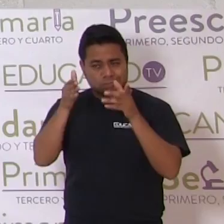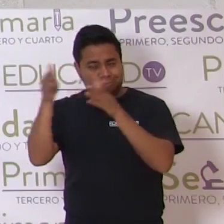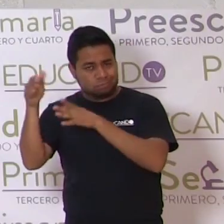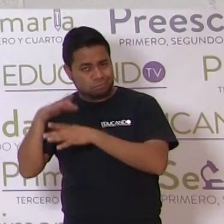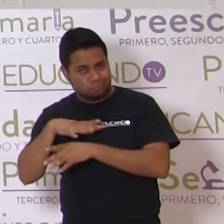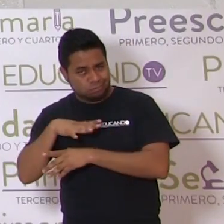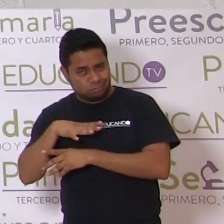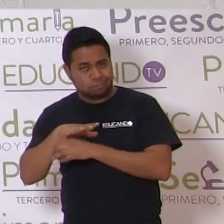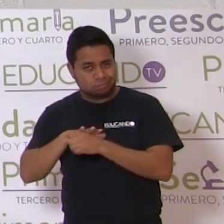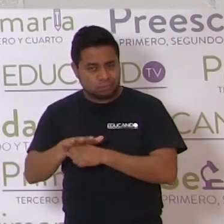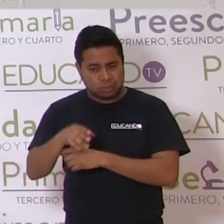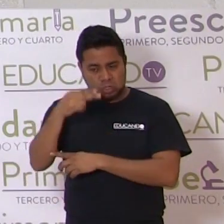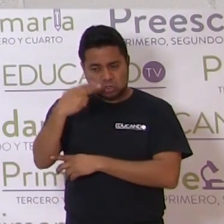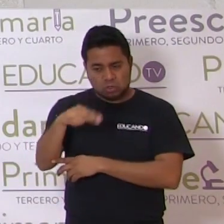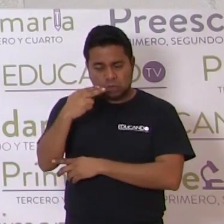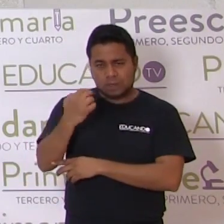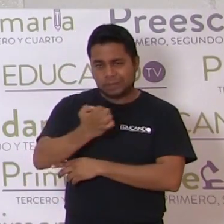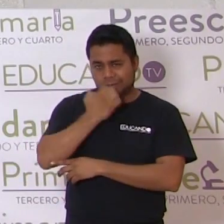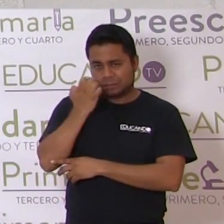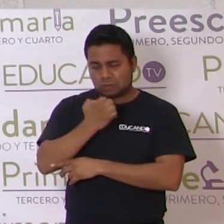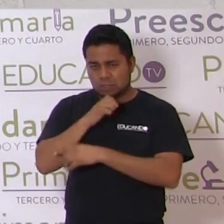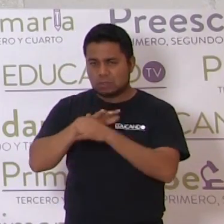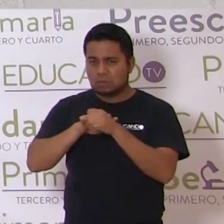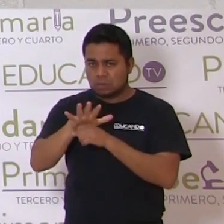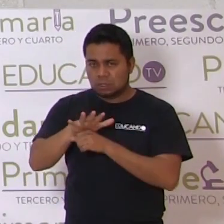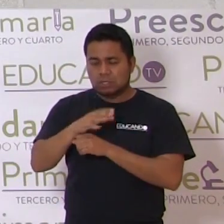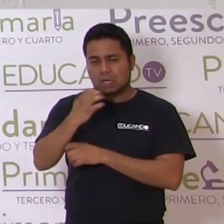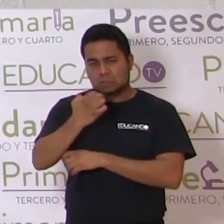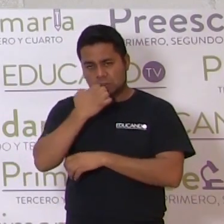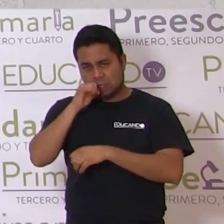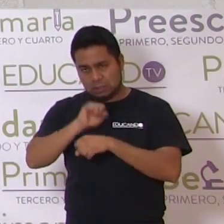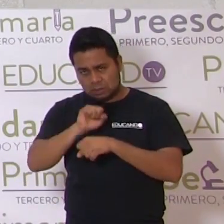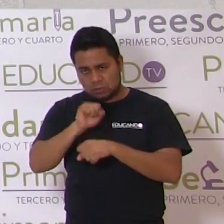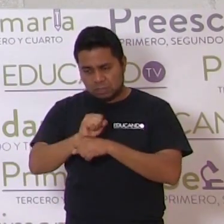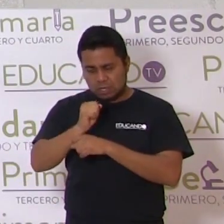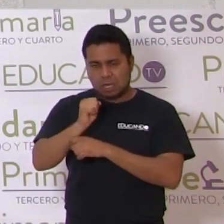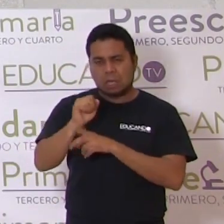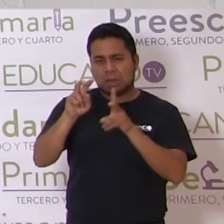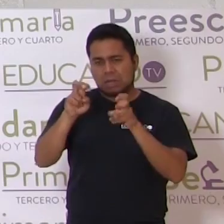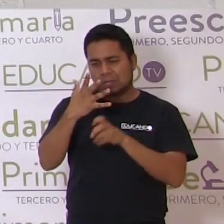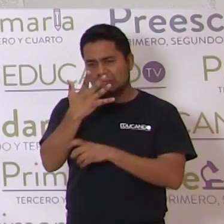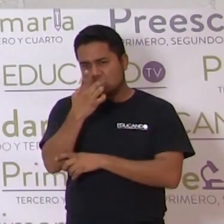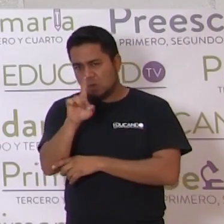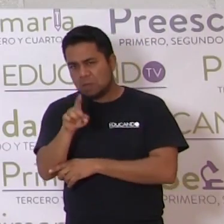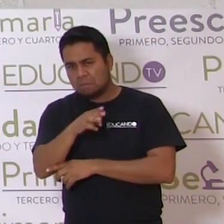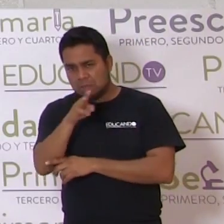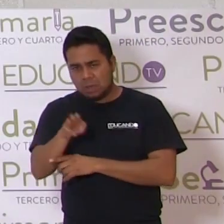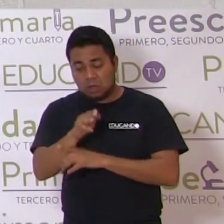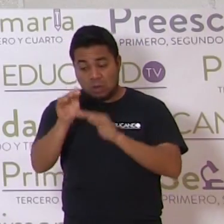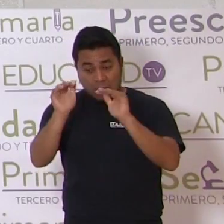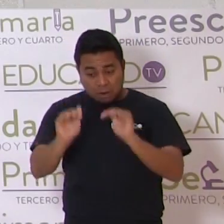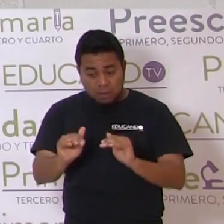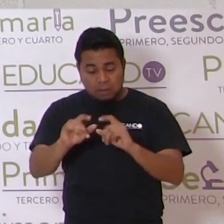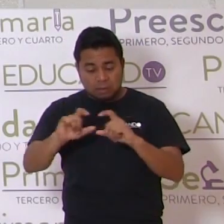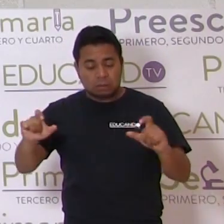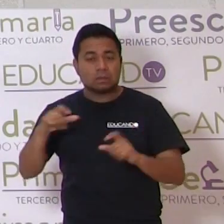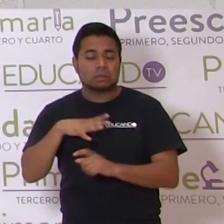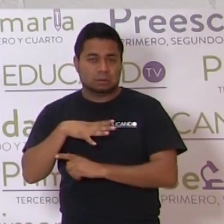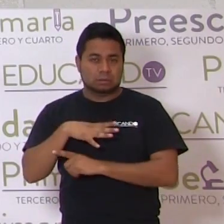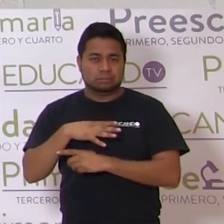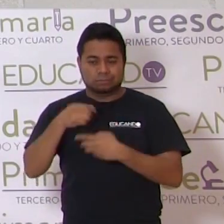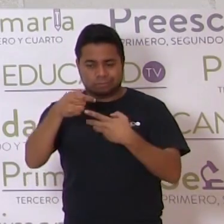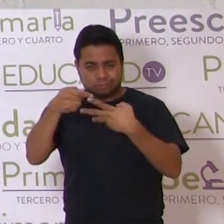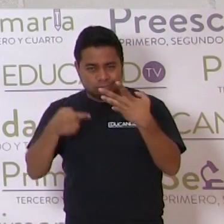vemos el nombre de la escuela. Dice Escuela Secundaria 5 de Mayo. Más abajo están los